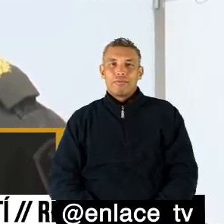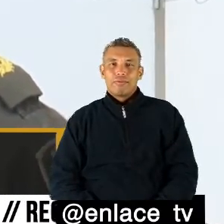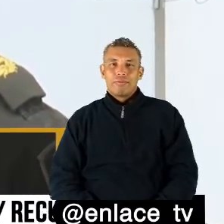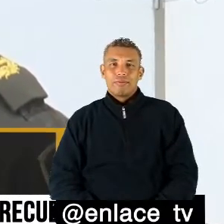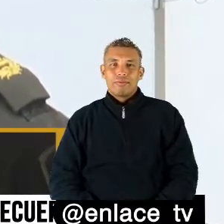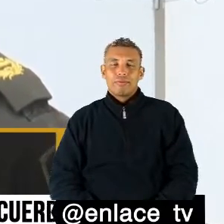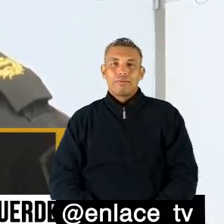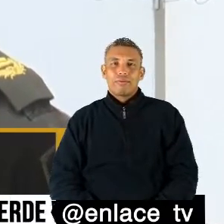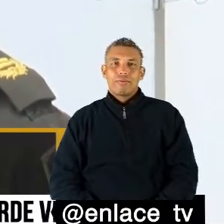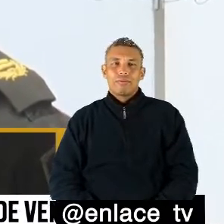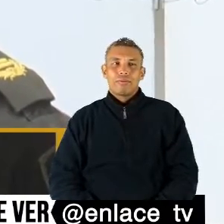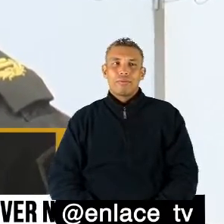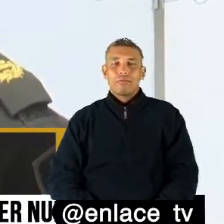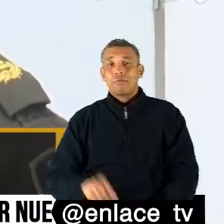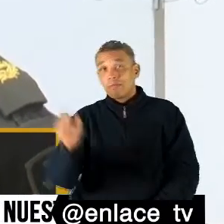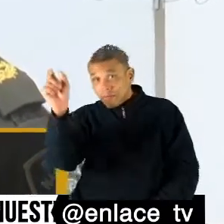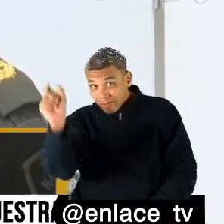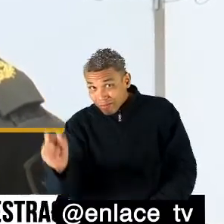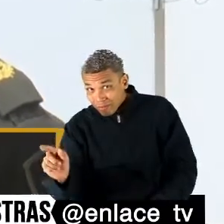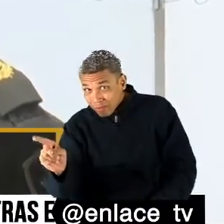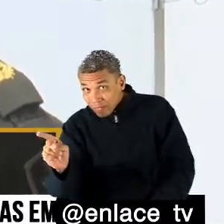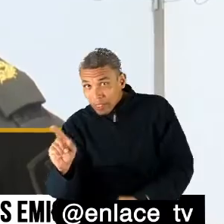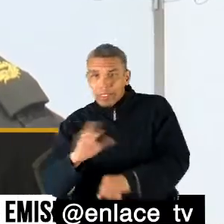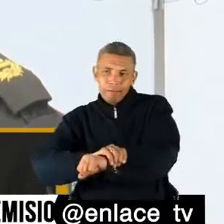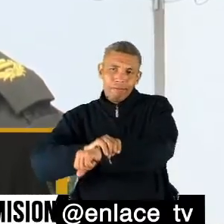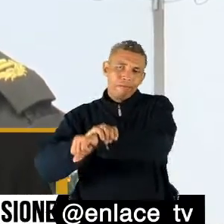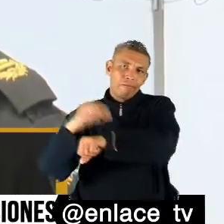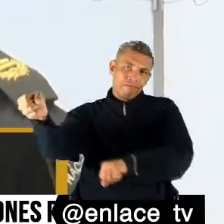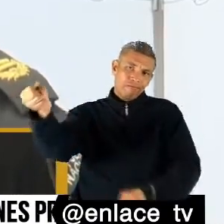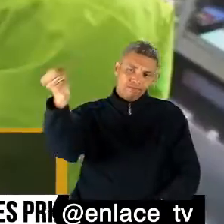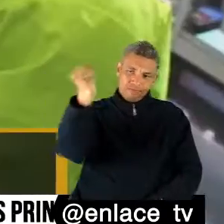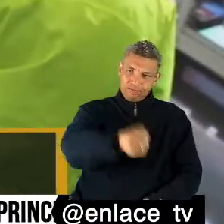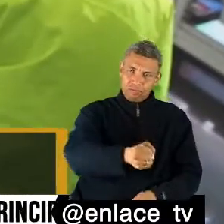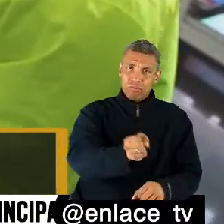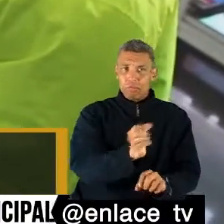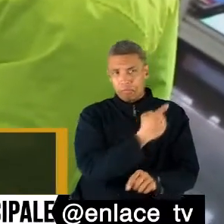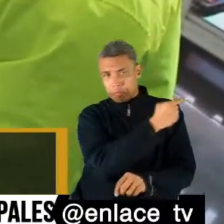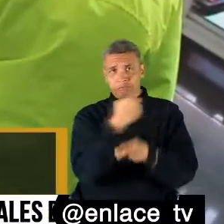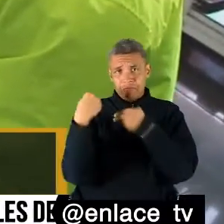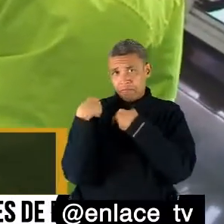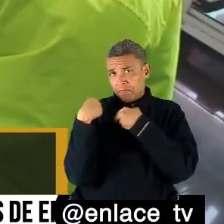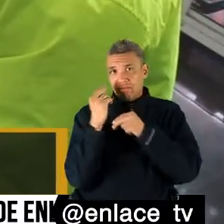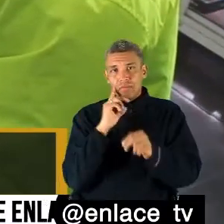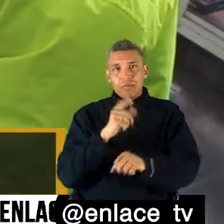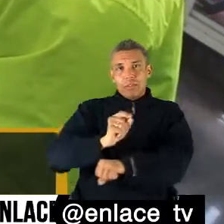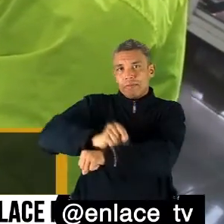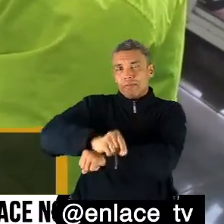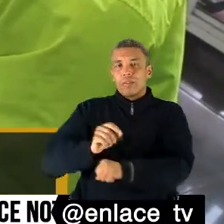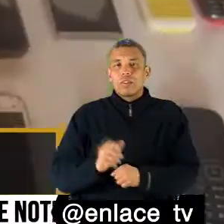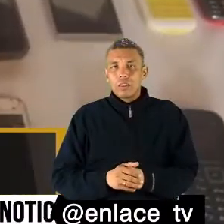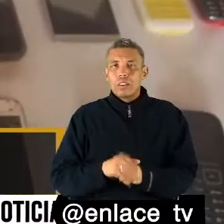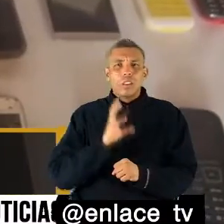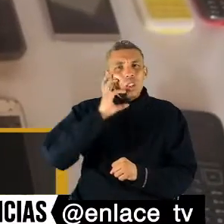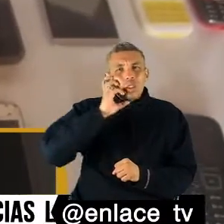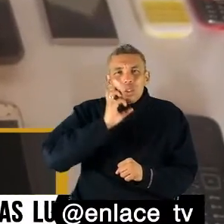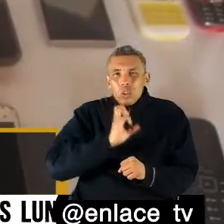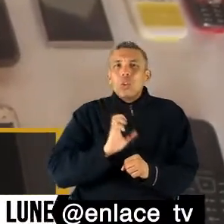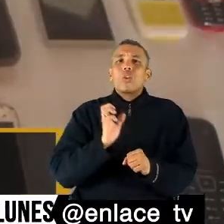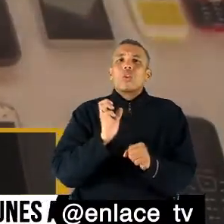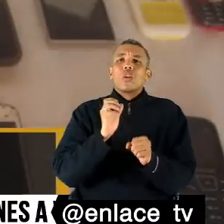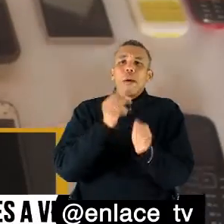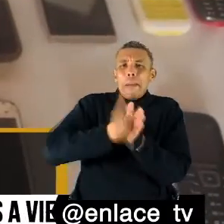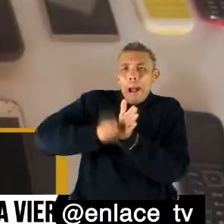al atracador, y ponerlo también ante la autoridad. El alto oficial afirma que los hurtos y homicidios han disminuido